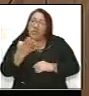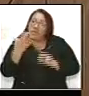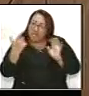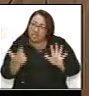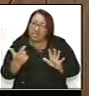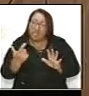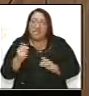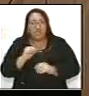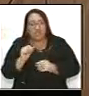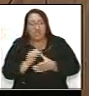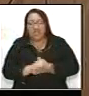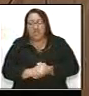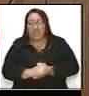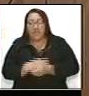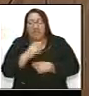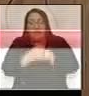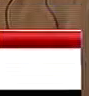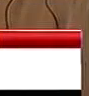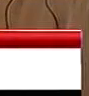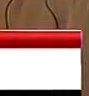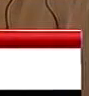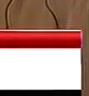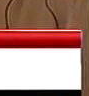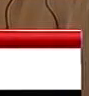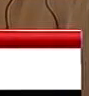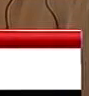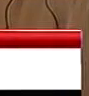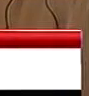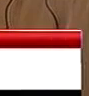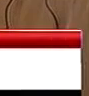34.720.847 soles. Para el 2018,